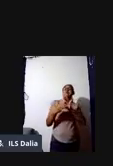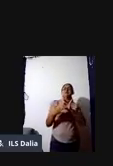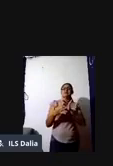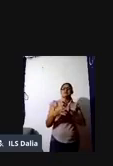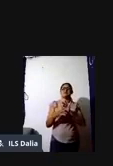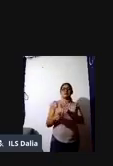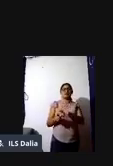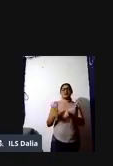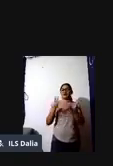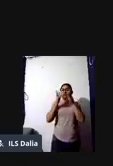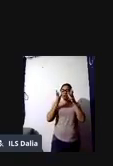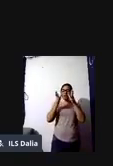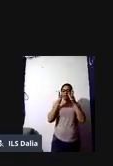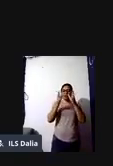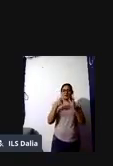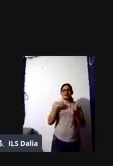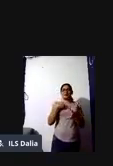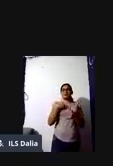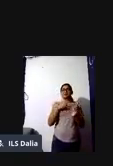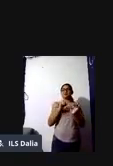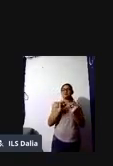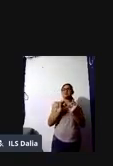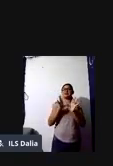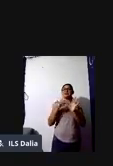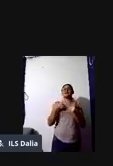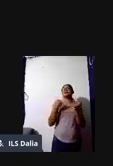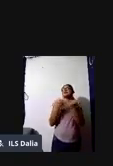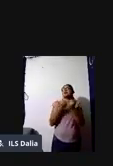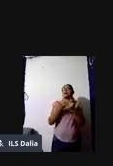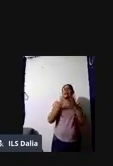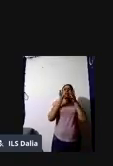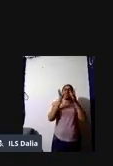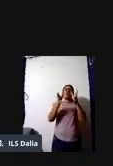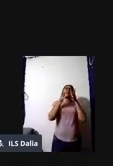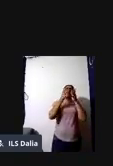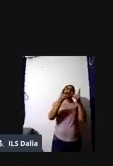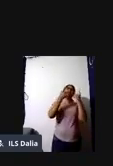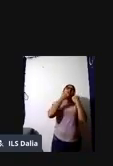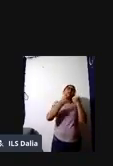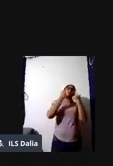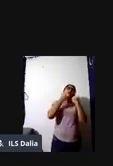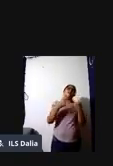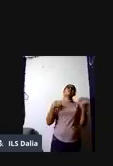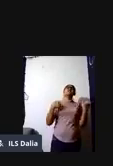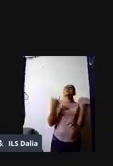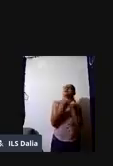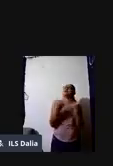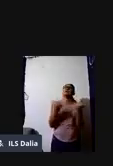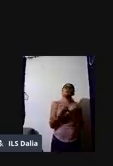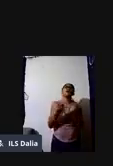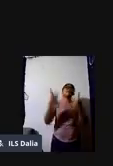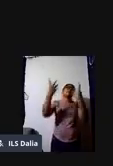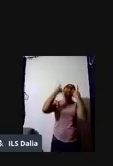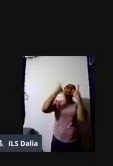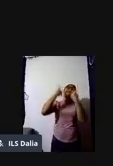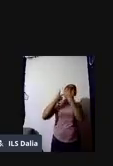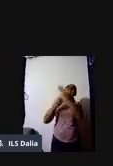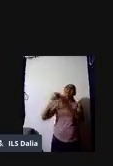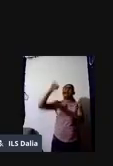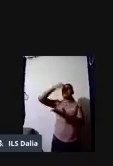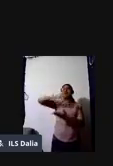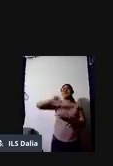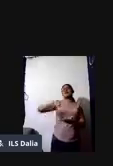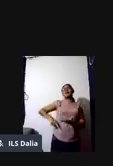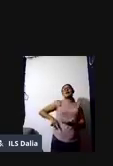emoción. Y entonces yo empiezo a hacer lo propio y me suelto en llanto y entonces es que a mí me regañó el jefe de gobierno y es que a